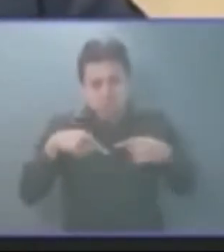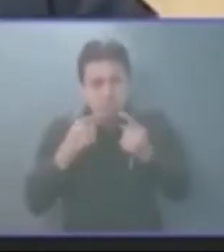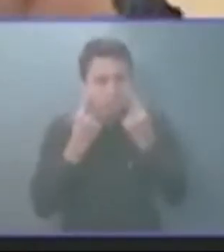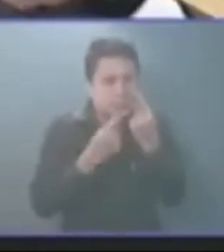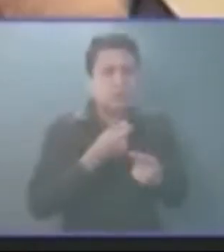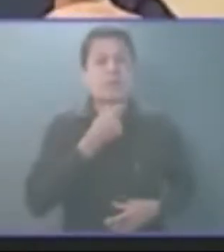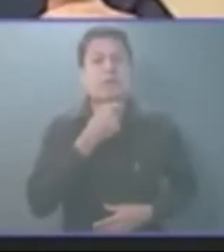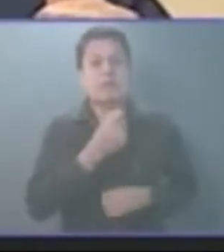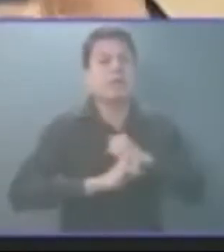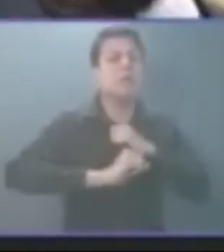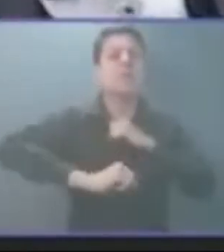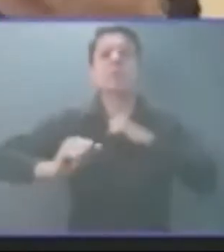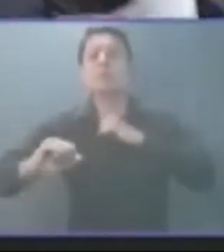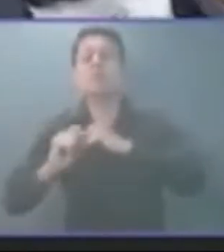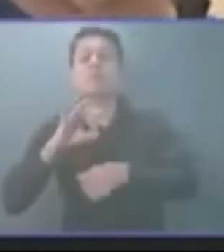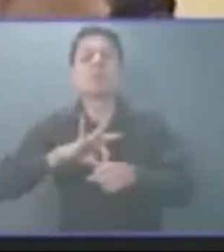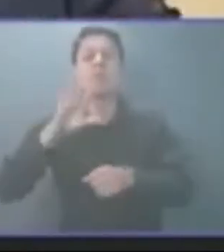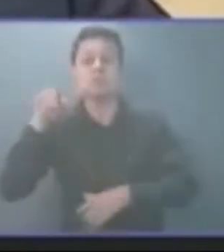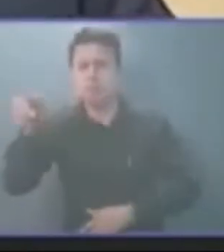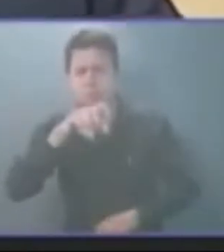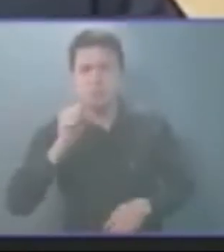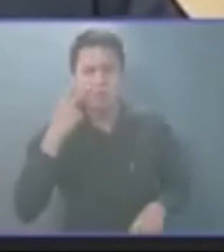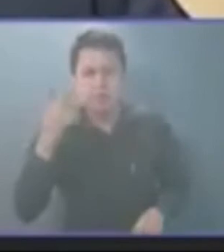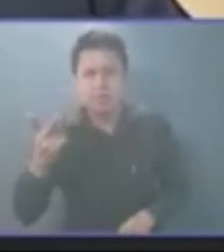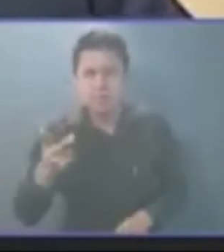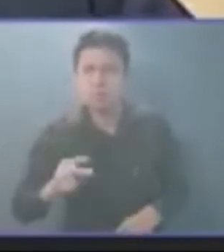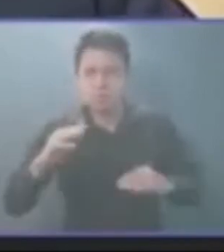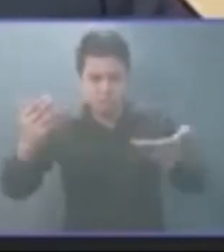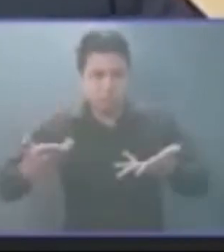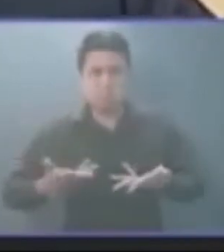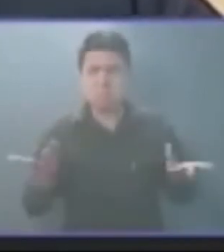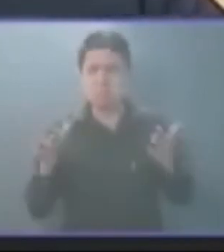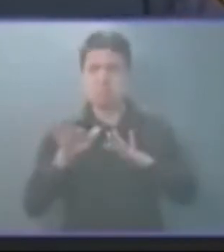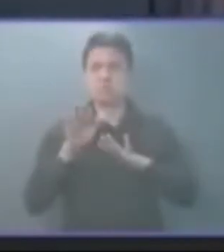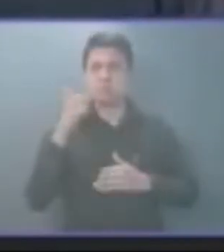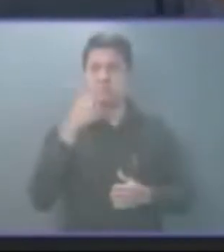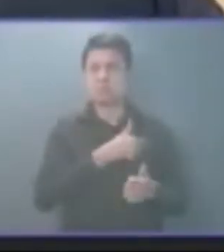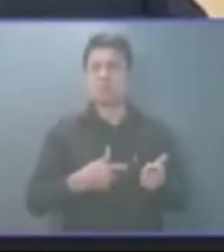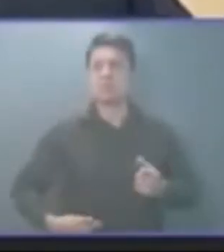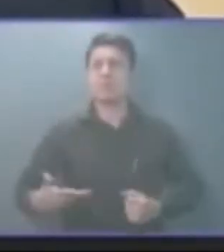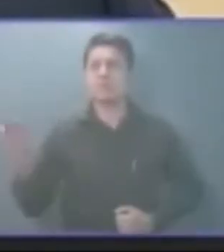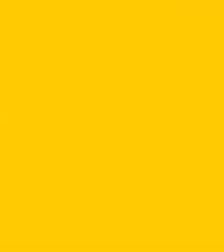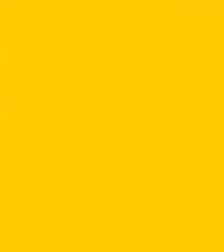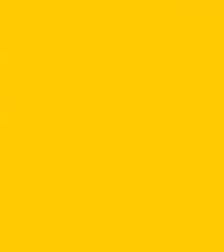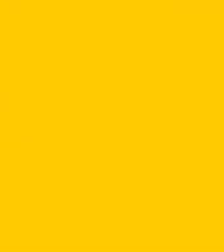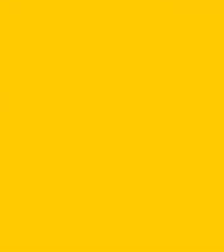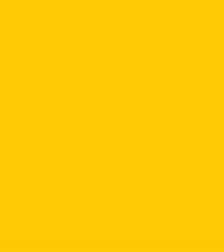política, si es que salen, se darán cuenta cómo son recibidos. Gracias, presidente.